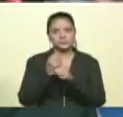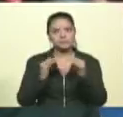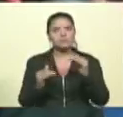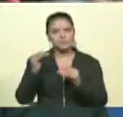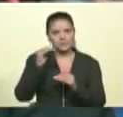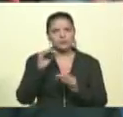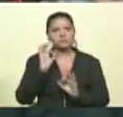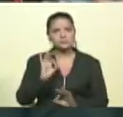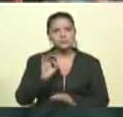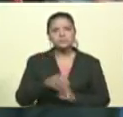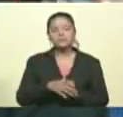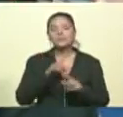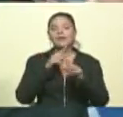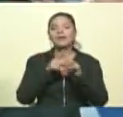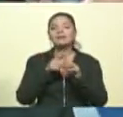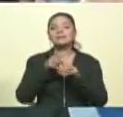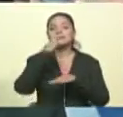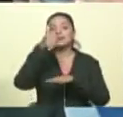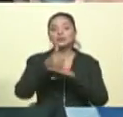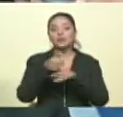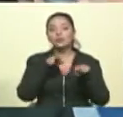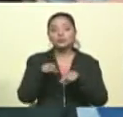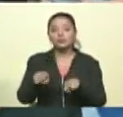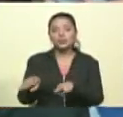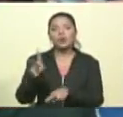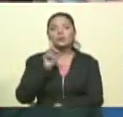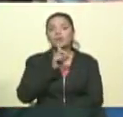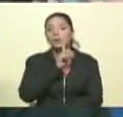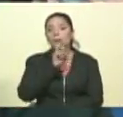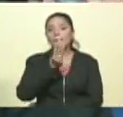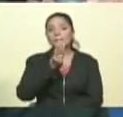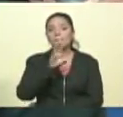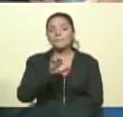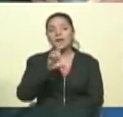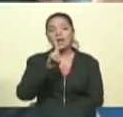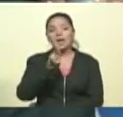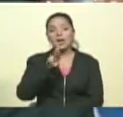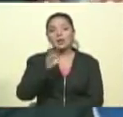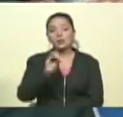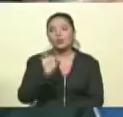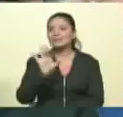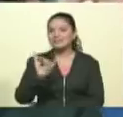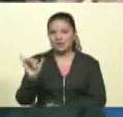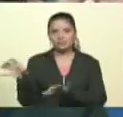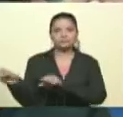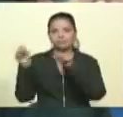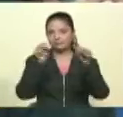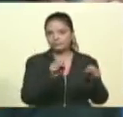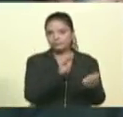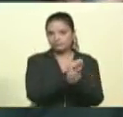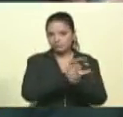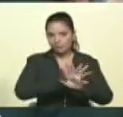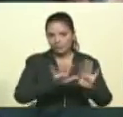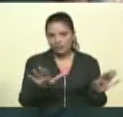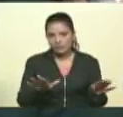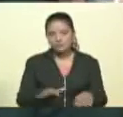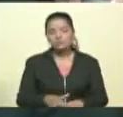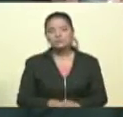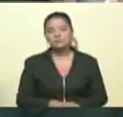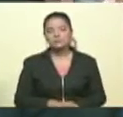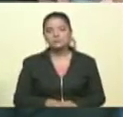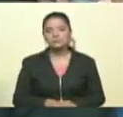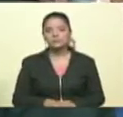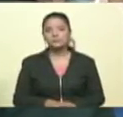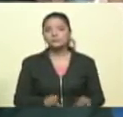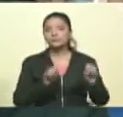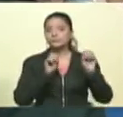entre ellos el exdirector de la faja petrolífera del Orinoco, Pedro León, recluido en el DIGESIN, entre ellos